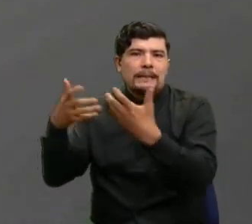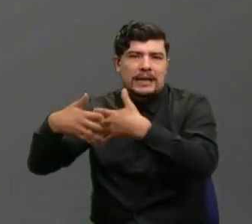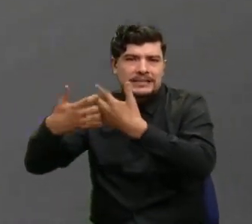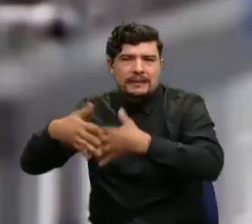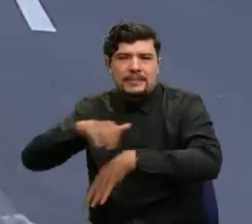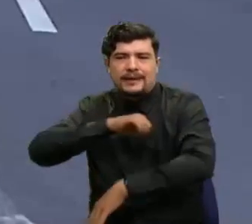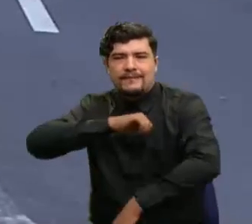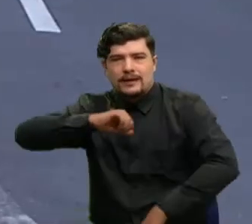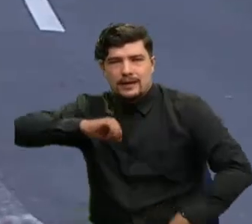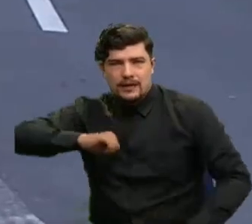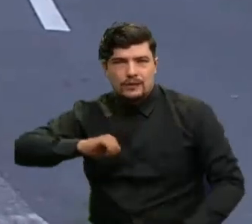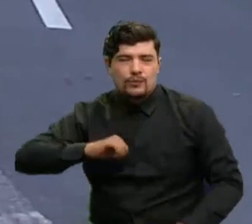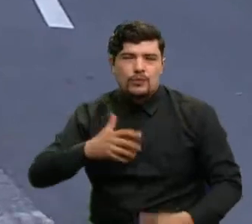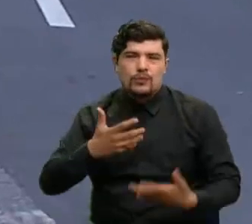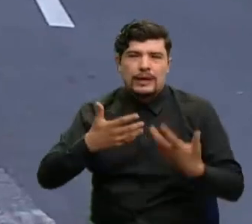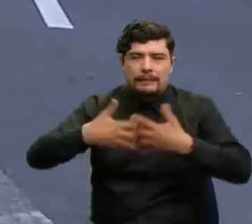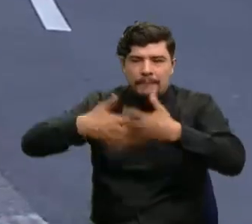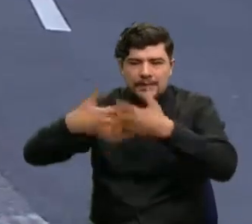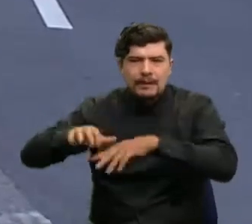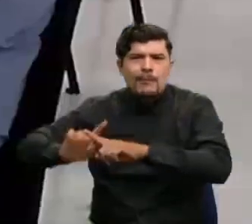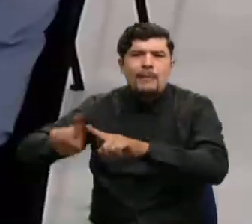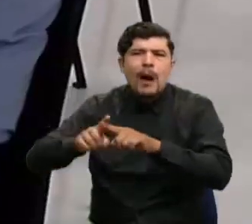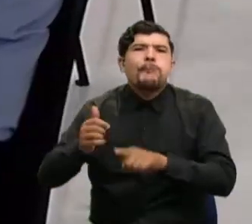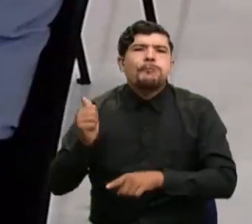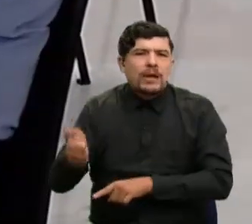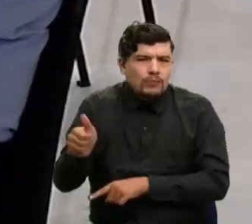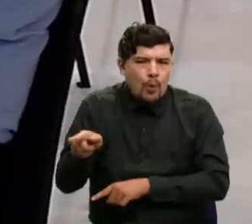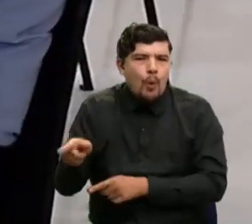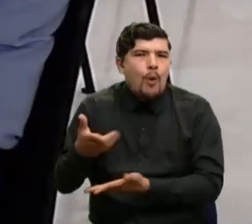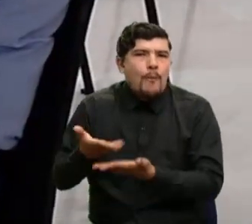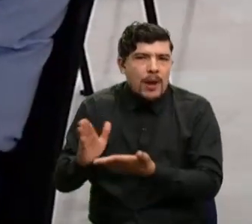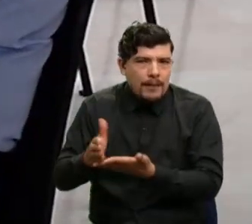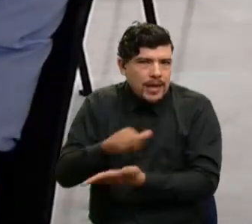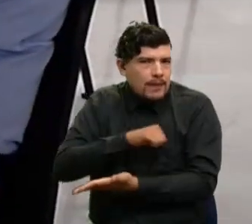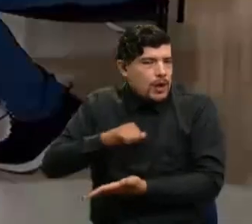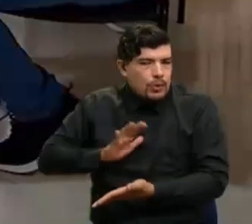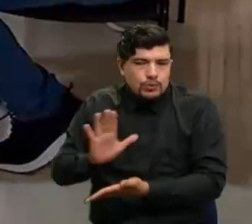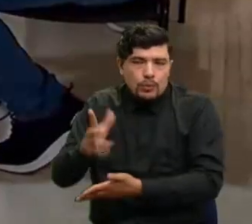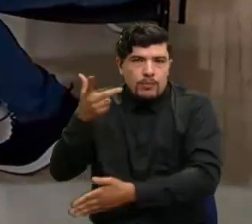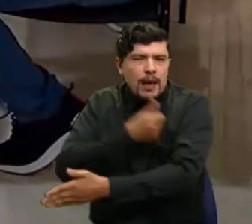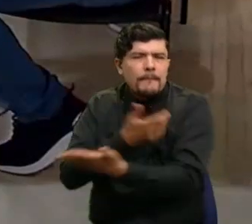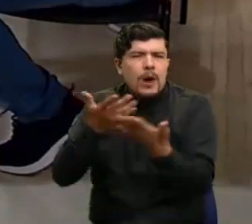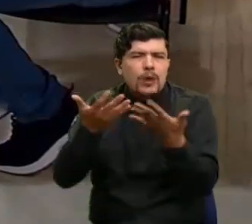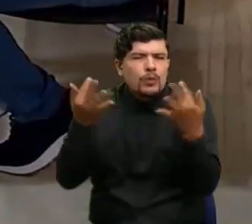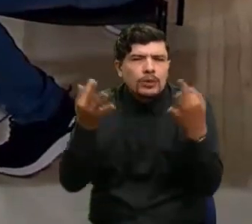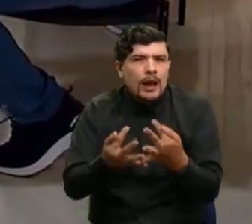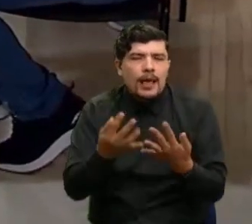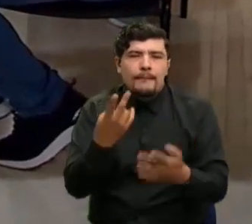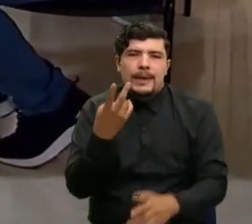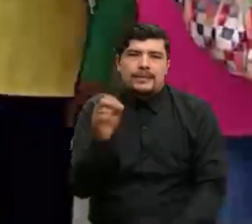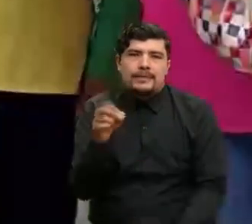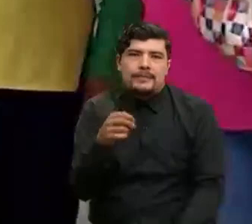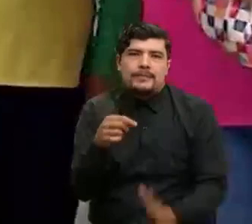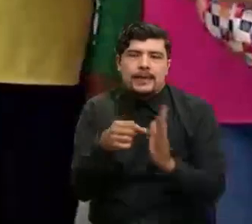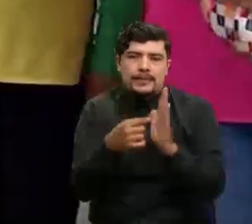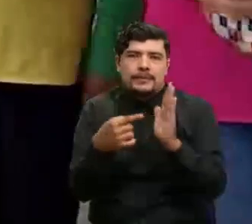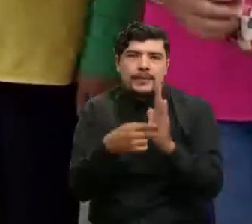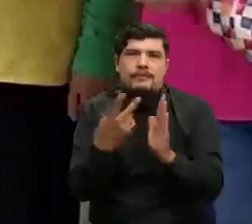los empresarios. Hay alrededor de unas 20.000 vacunas que se compraron para Santander.